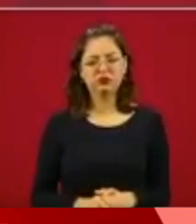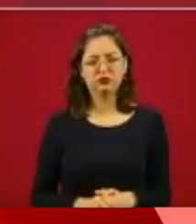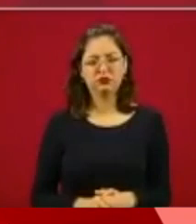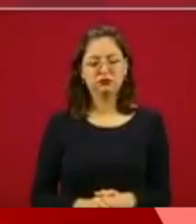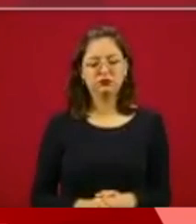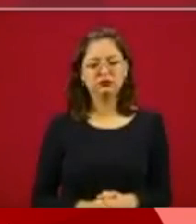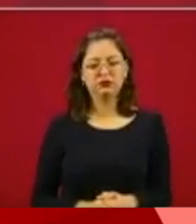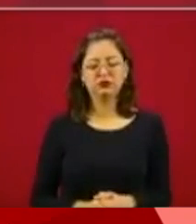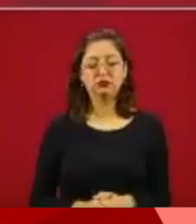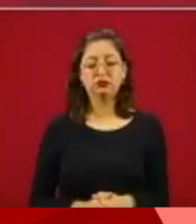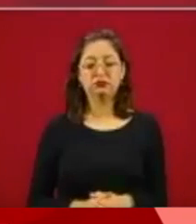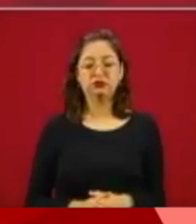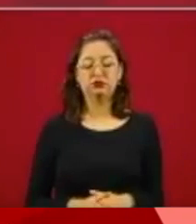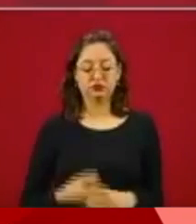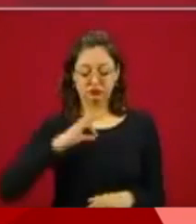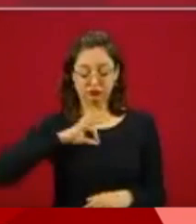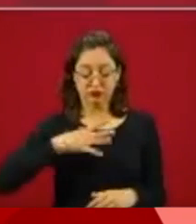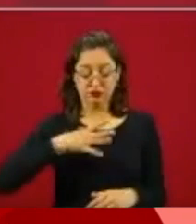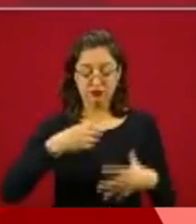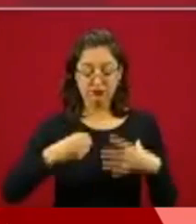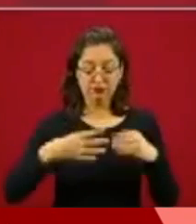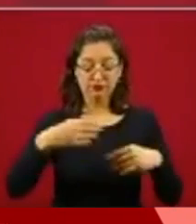para abajo, en descenso.